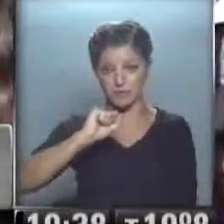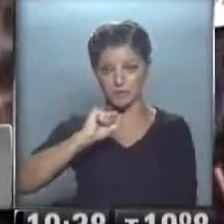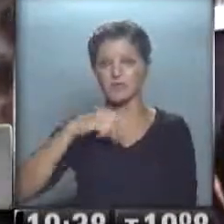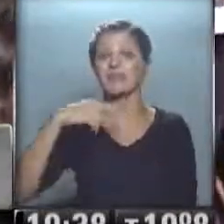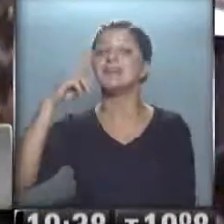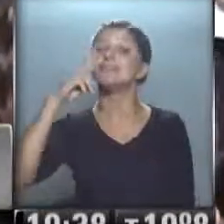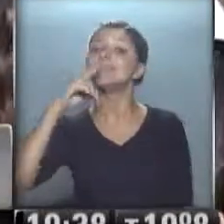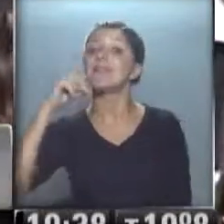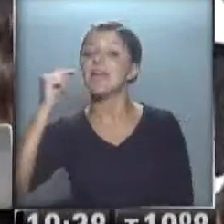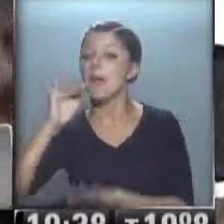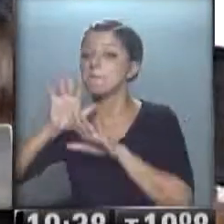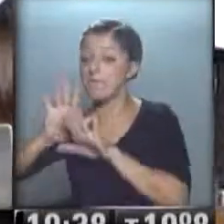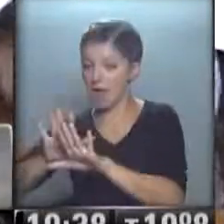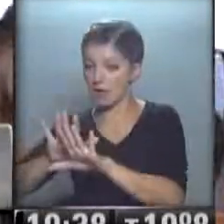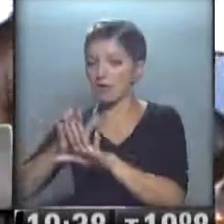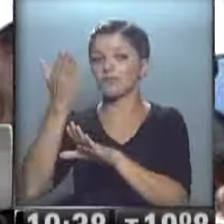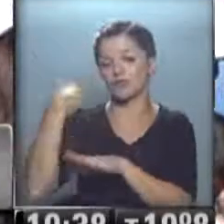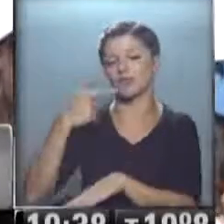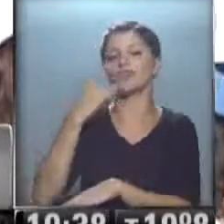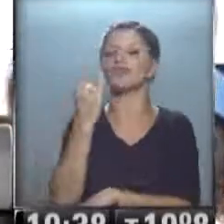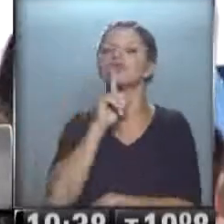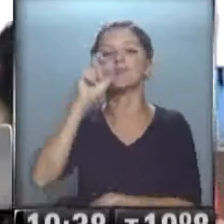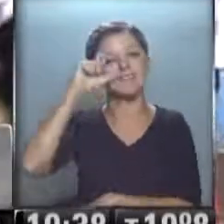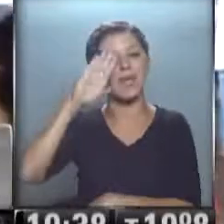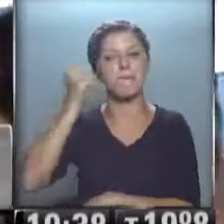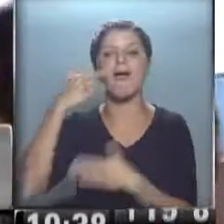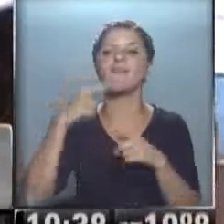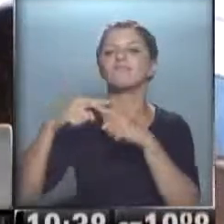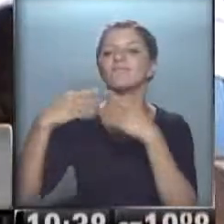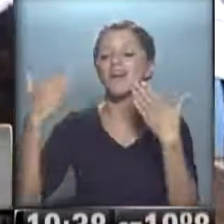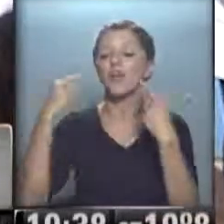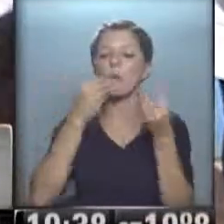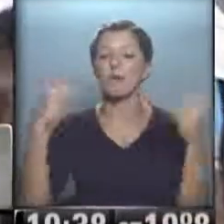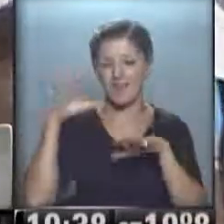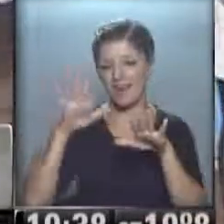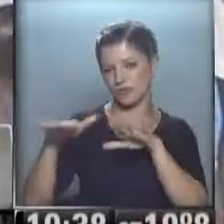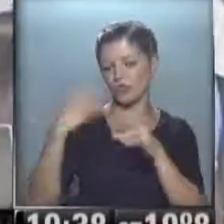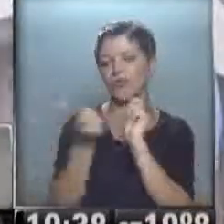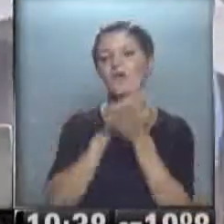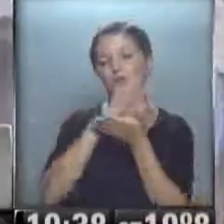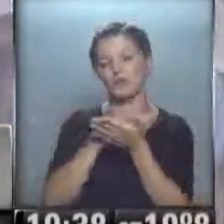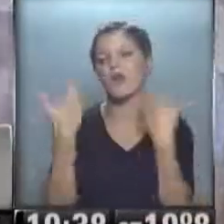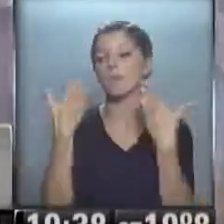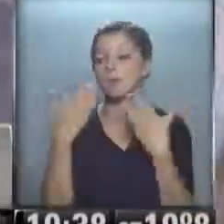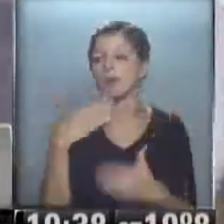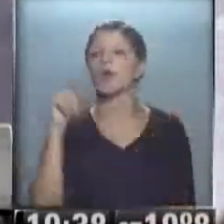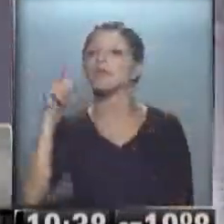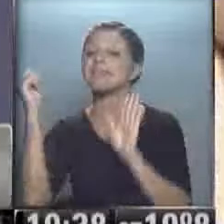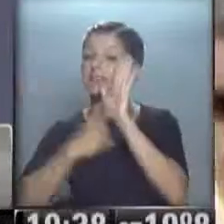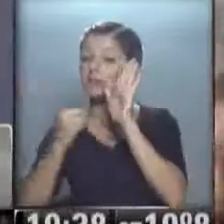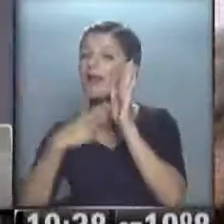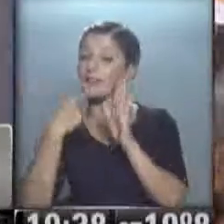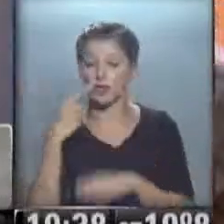días de paro desde suteba celebraron el fin del conflicto su titular roberto baradel consideró que recuperar completamente los